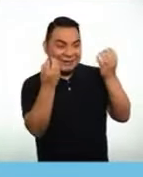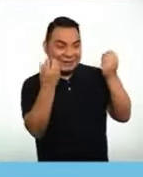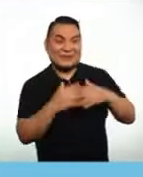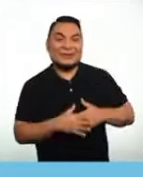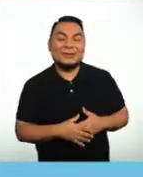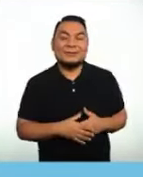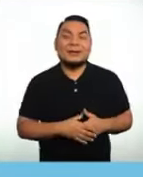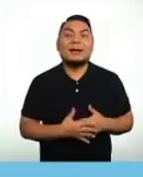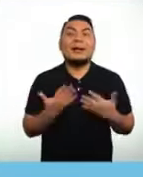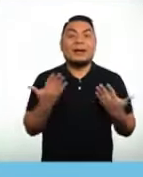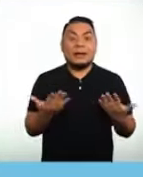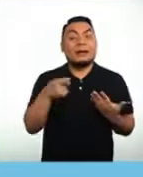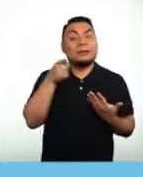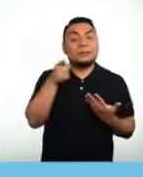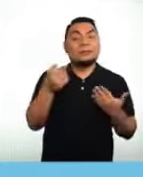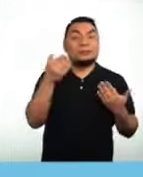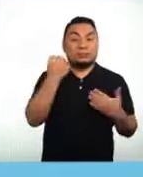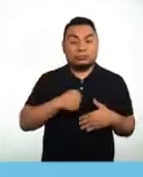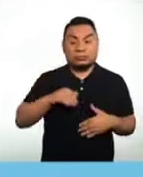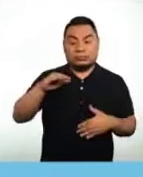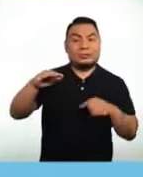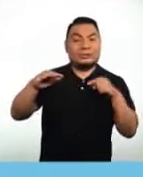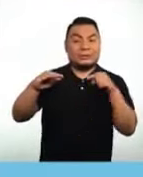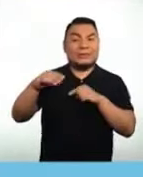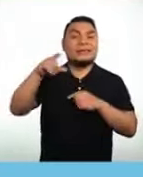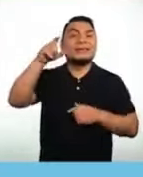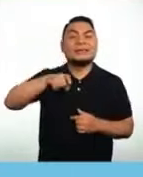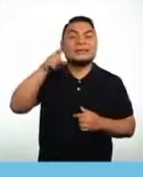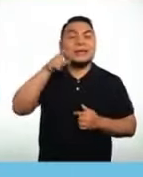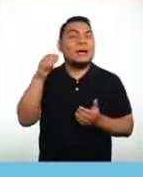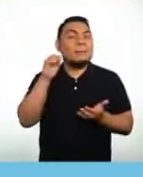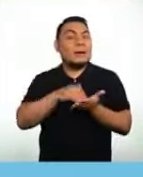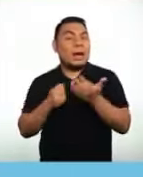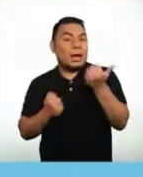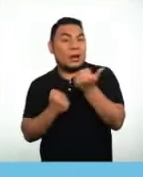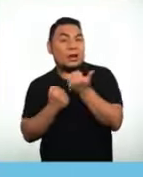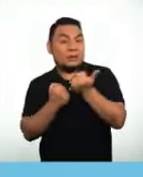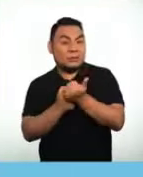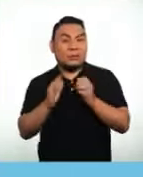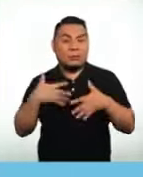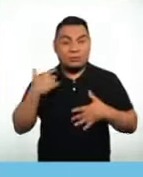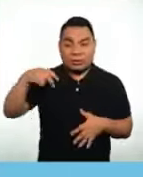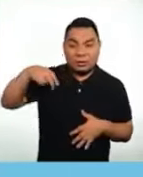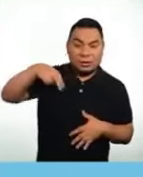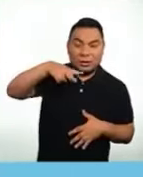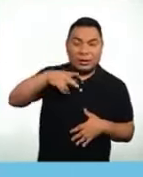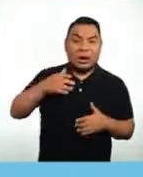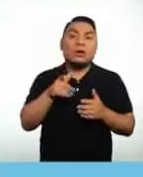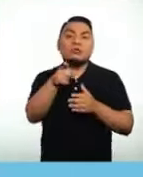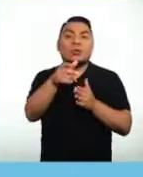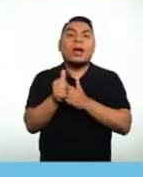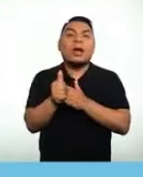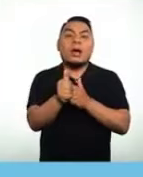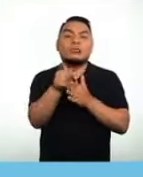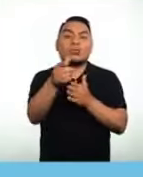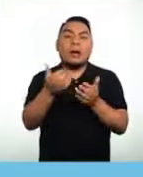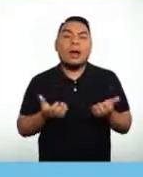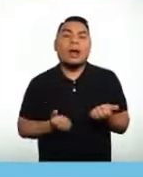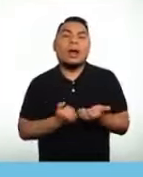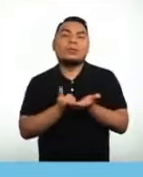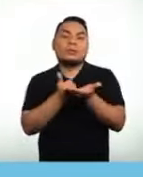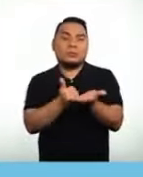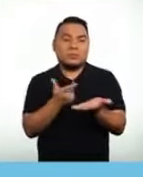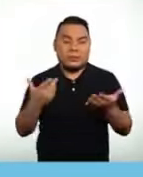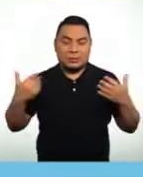¡Bien! ¡Genial! En caso de que tu niño o niño requiera más apoyo para desplazarse,